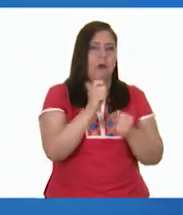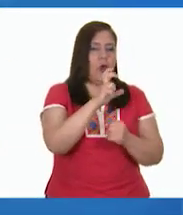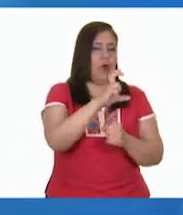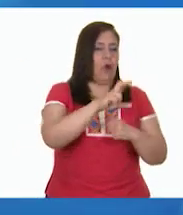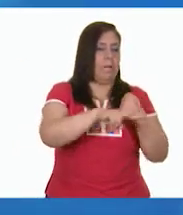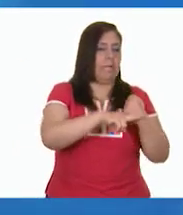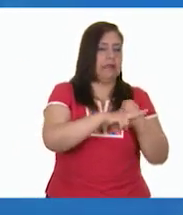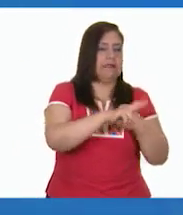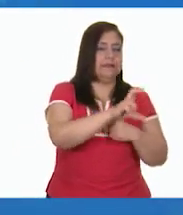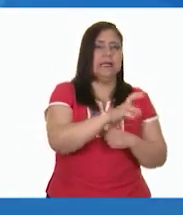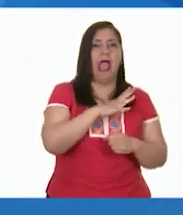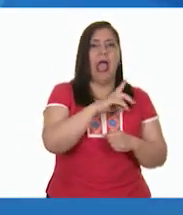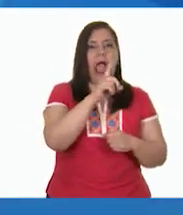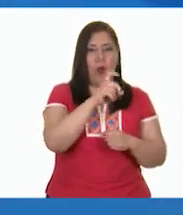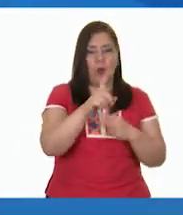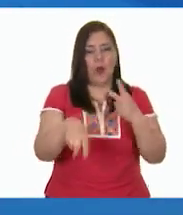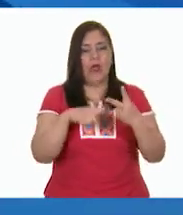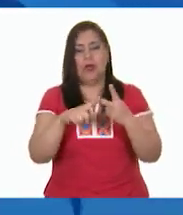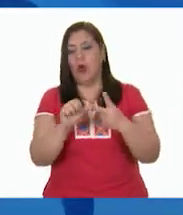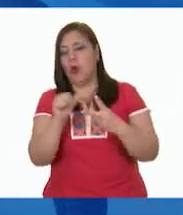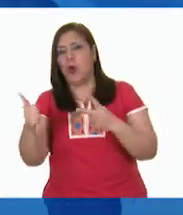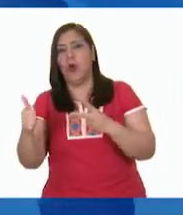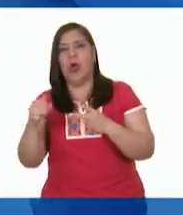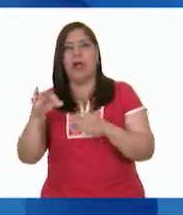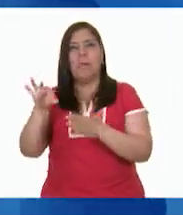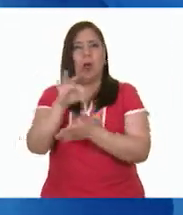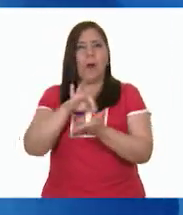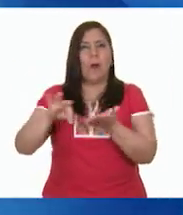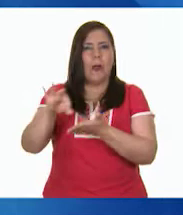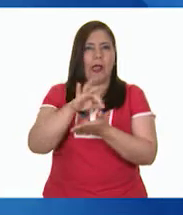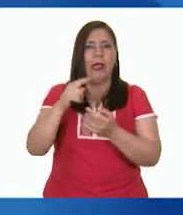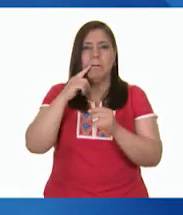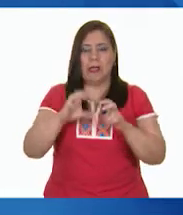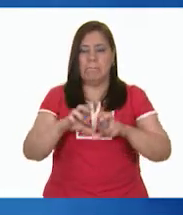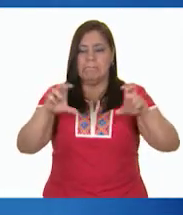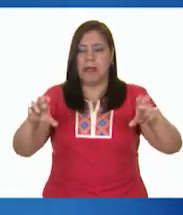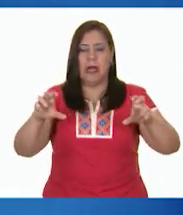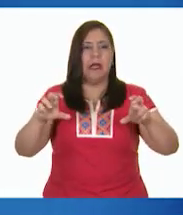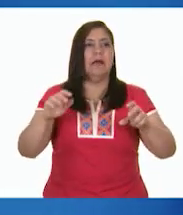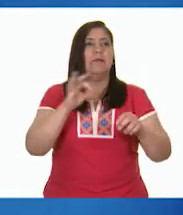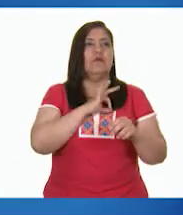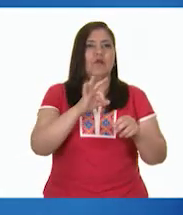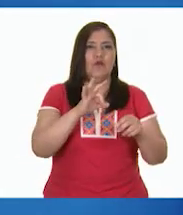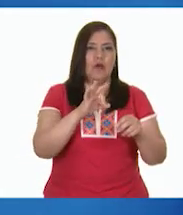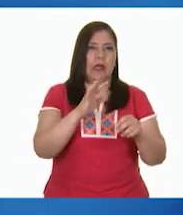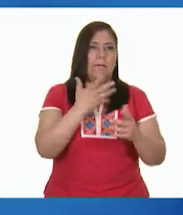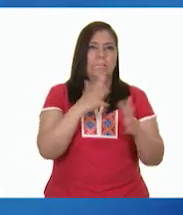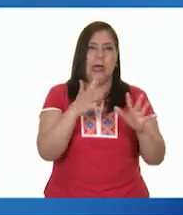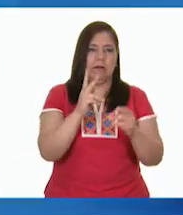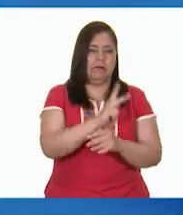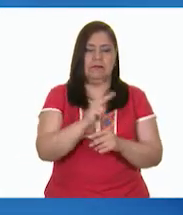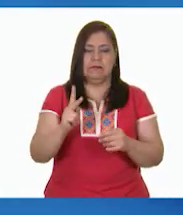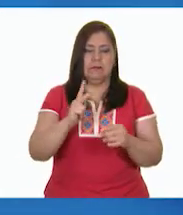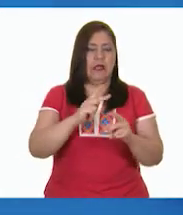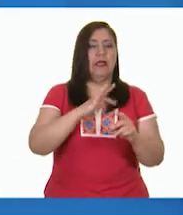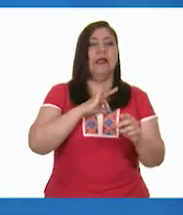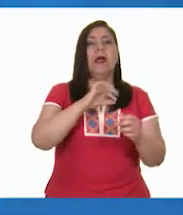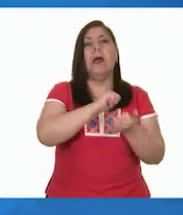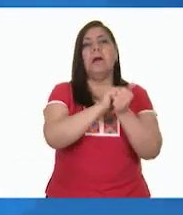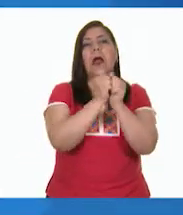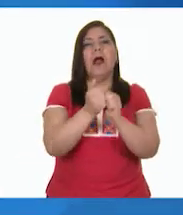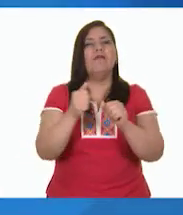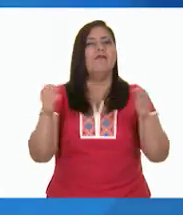vasito que de aceite en otro vasito. Entonces, llenamos ambos vasitos con el mismo volumen y los